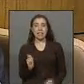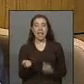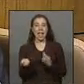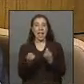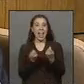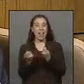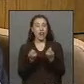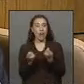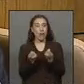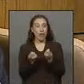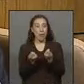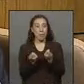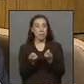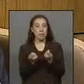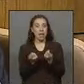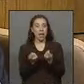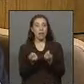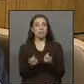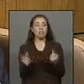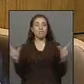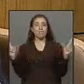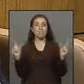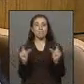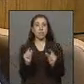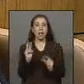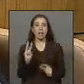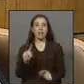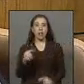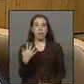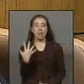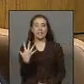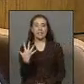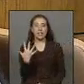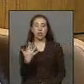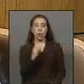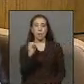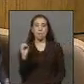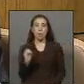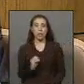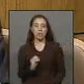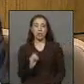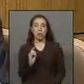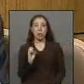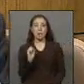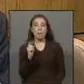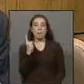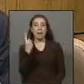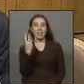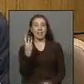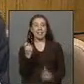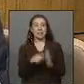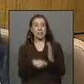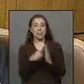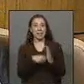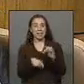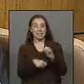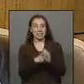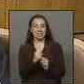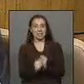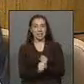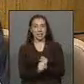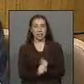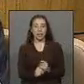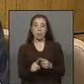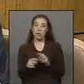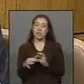de Coquimbo se contrajo en un 3,5% durante el primer trimestre de este año. Por